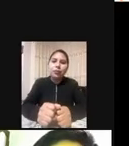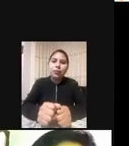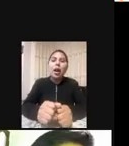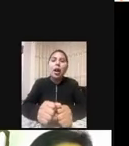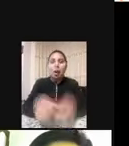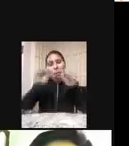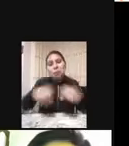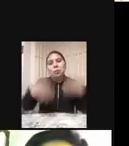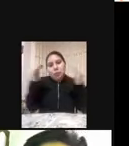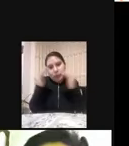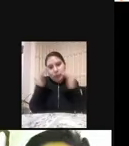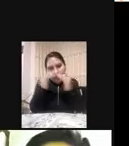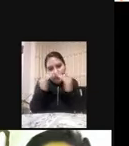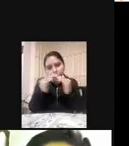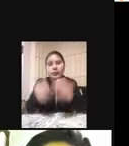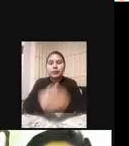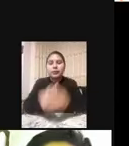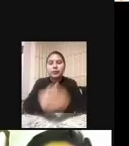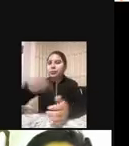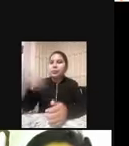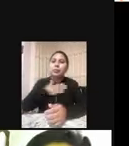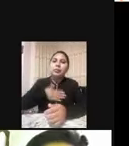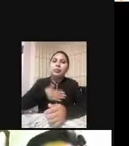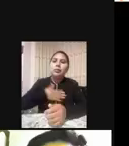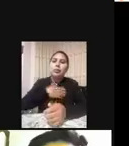casa. Siguiente, por favor.